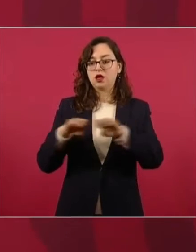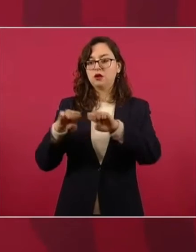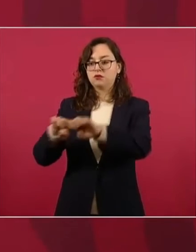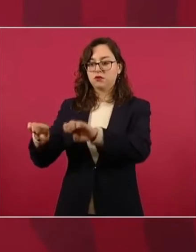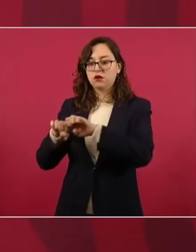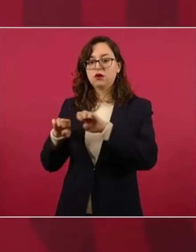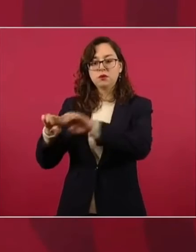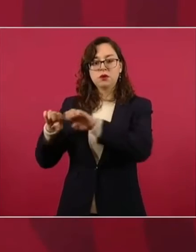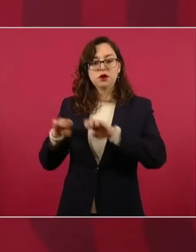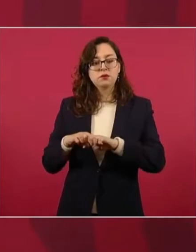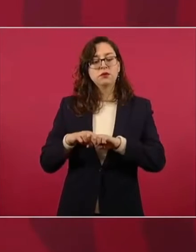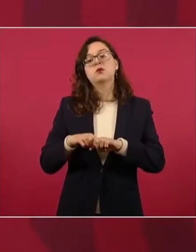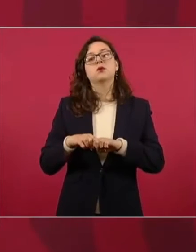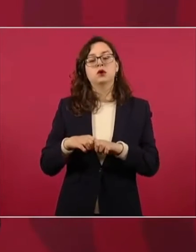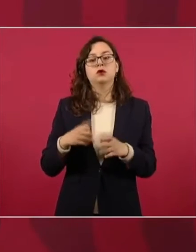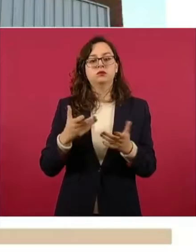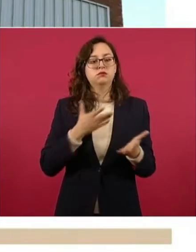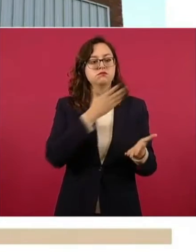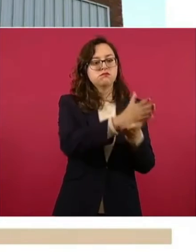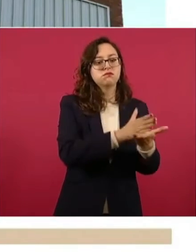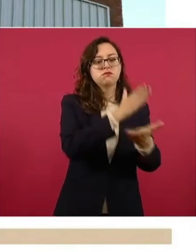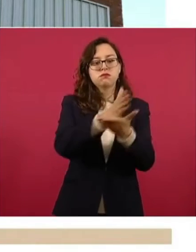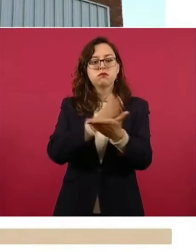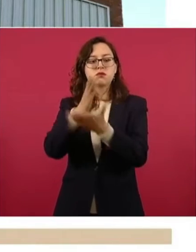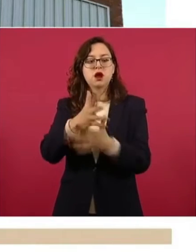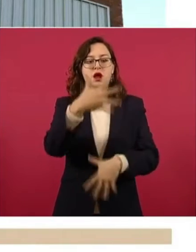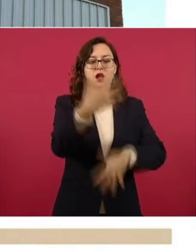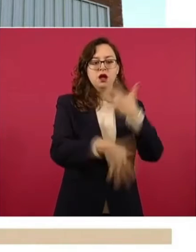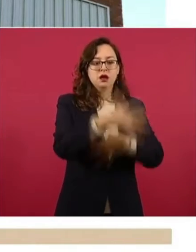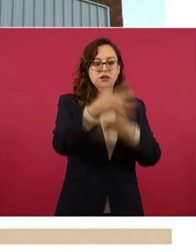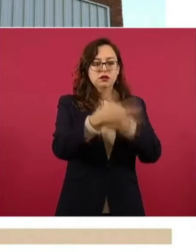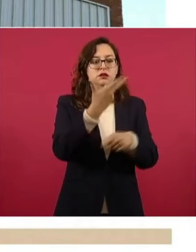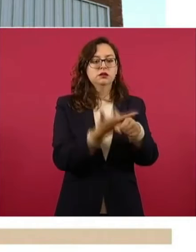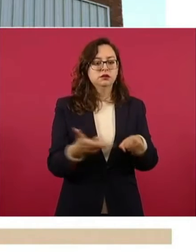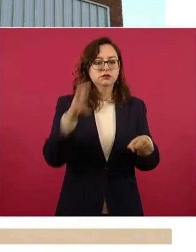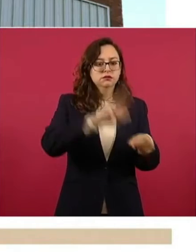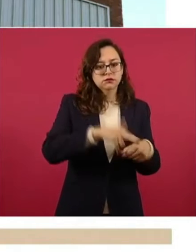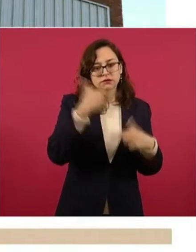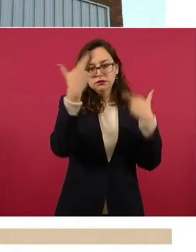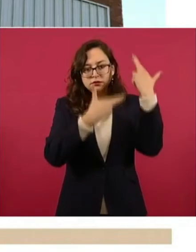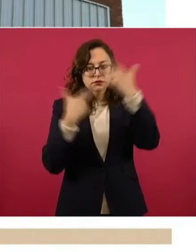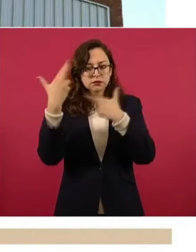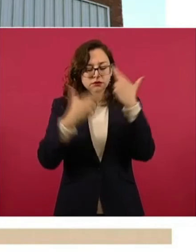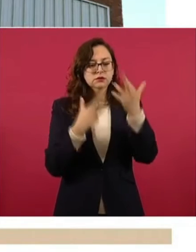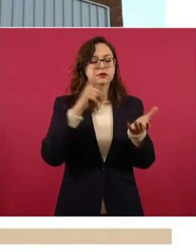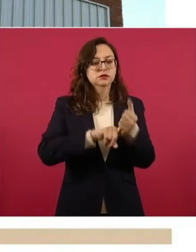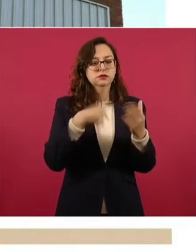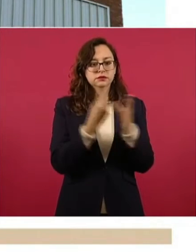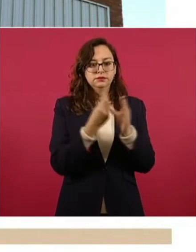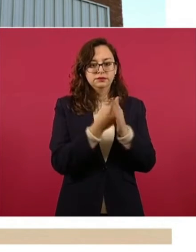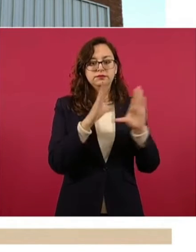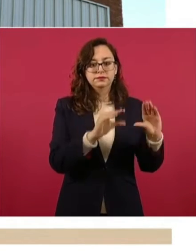ya presentes en los 15 hospitales del estado de Sonora, en donde están realizando tareas de capacitación,